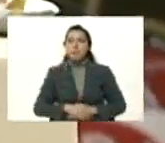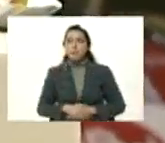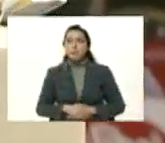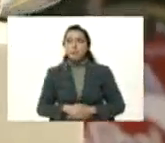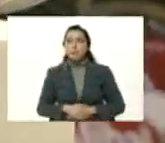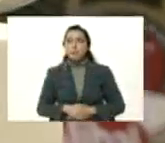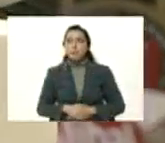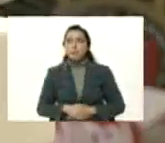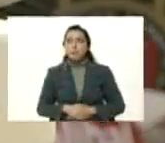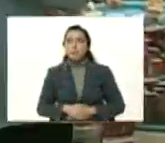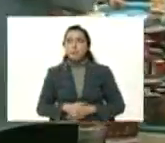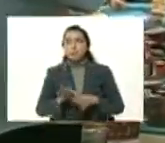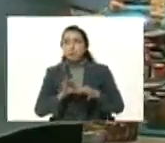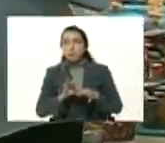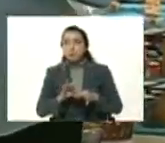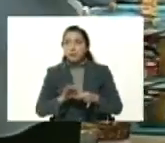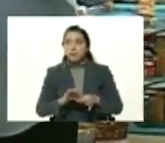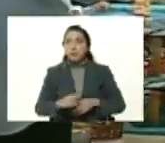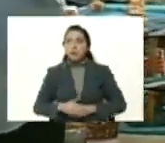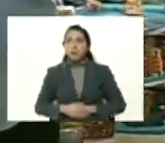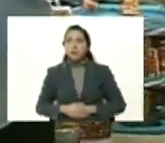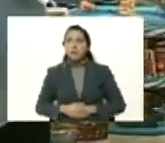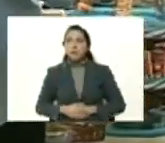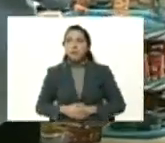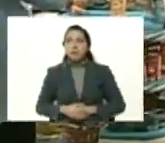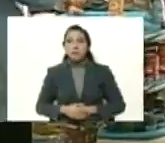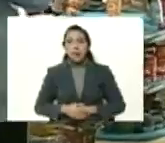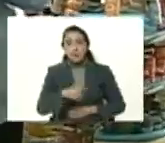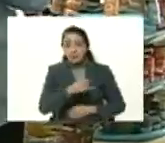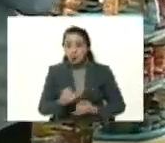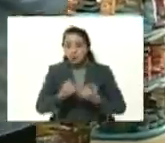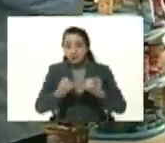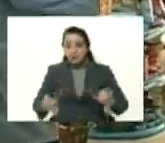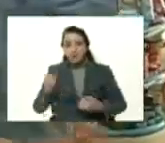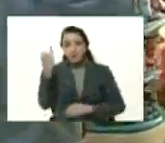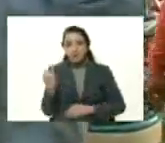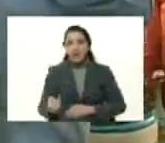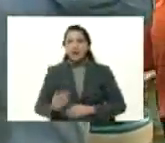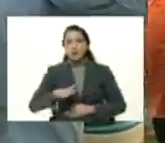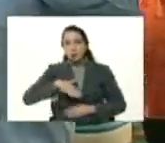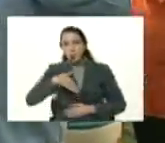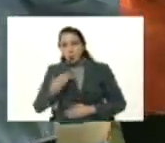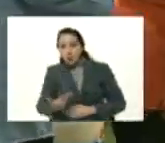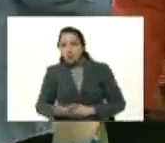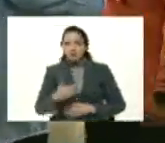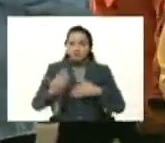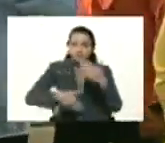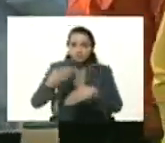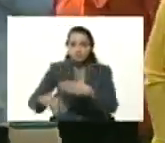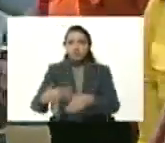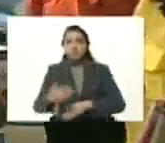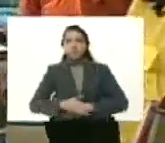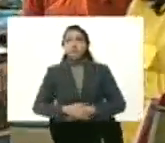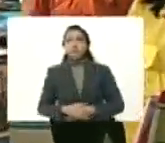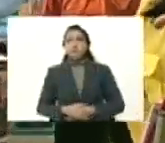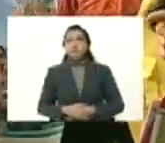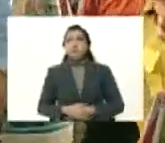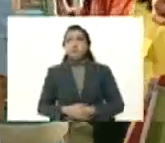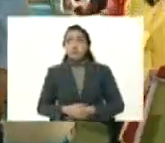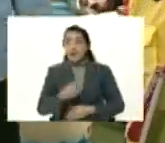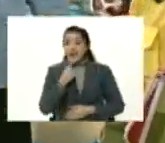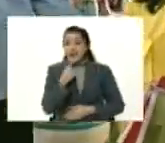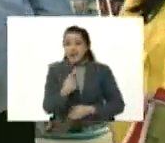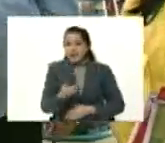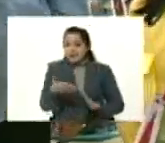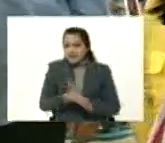Y pechuguita de pollo, Lai. ¿Ah? Laicito, pues, para uno poder... Ellos tienen el circuito, presidente. Ajá, ¿qué dice